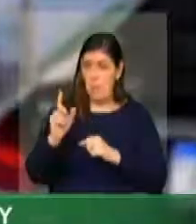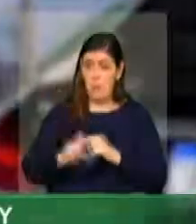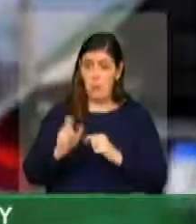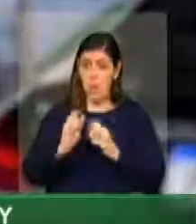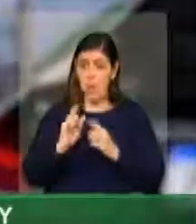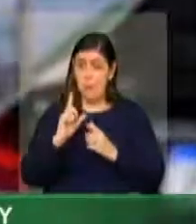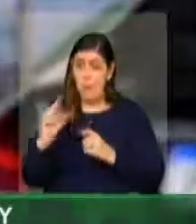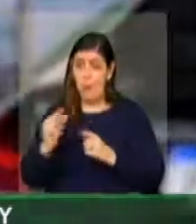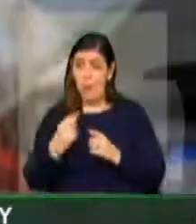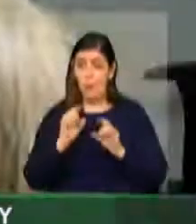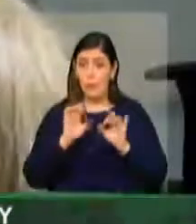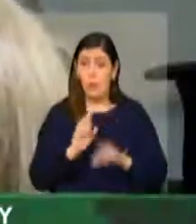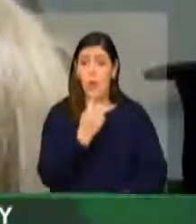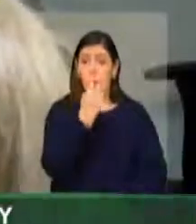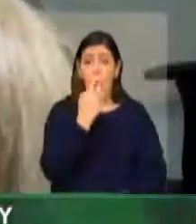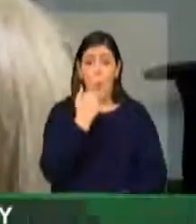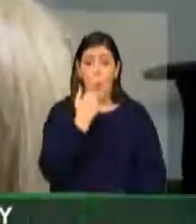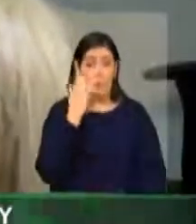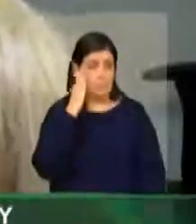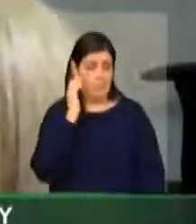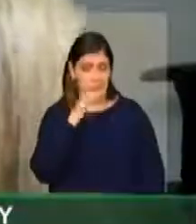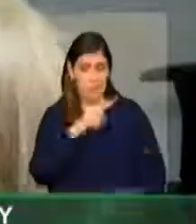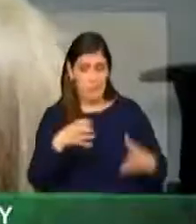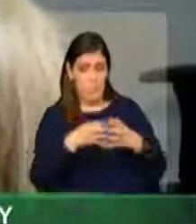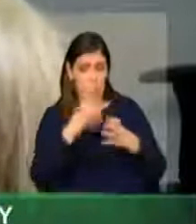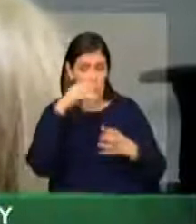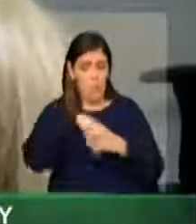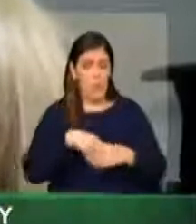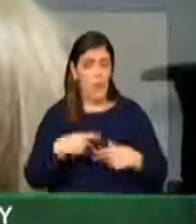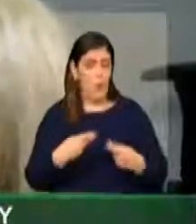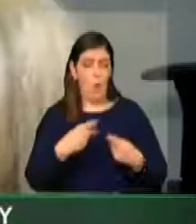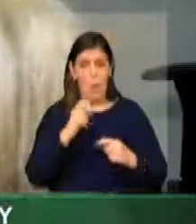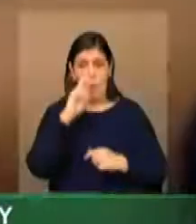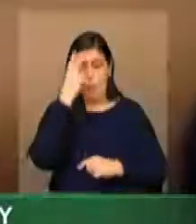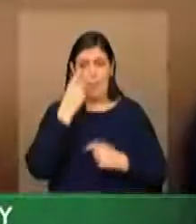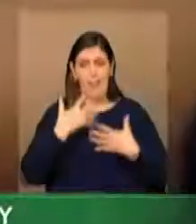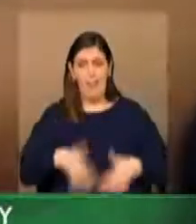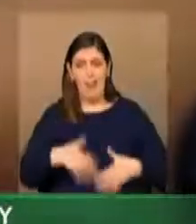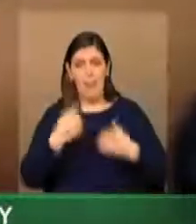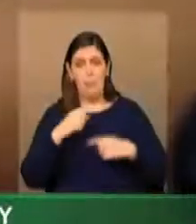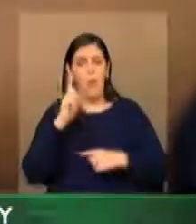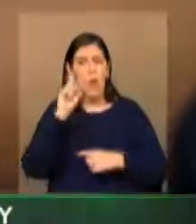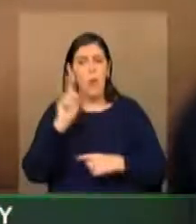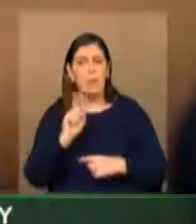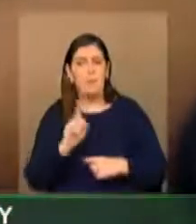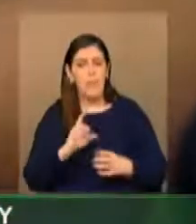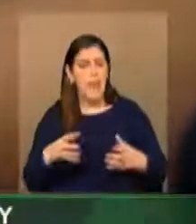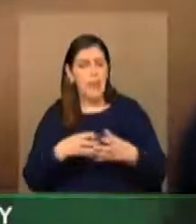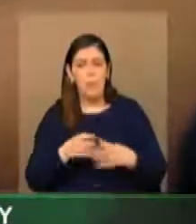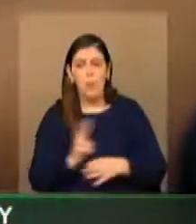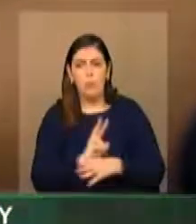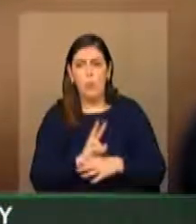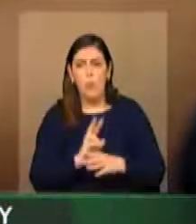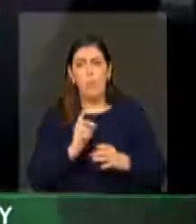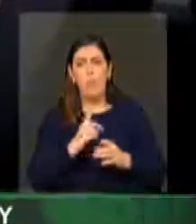fue y solo quedó un hombre. Ella sabía que integraba una delegación por el traje, pero no sabía en ese momento que era del equipo de seguridad de la